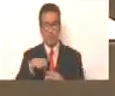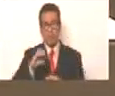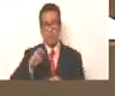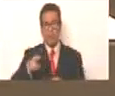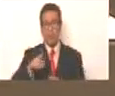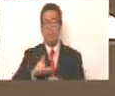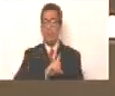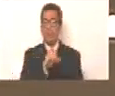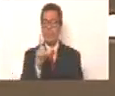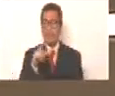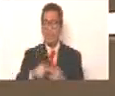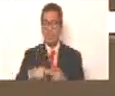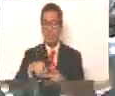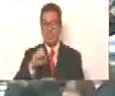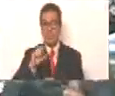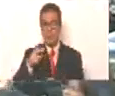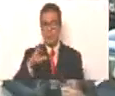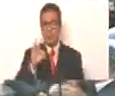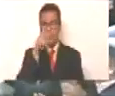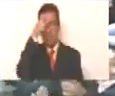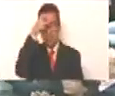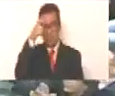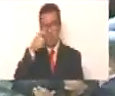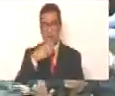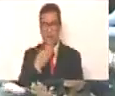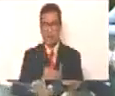el cocuy falconiano!